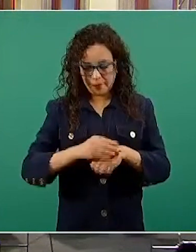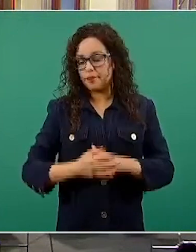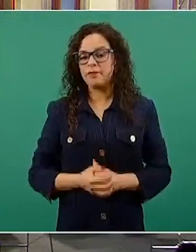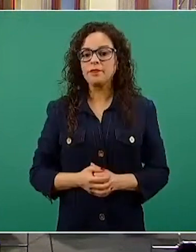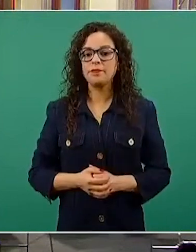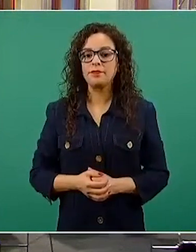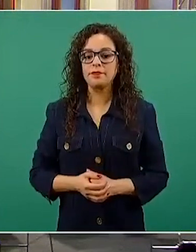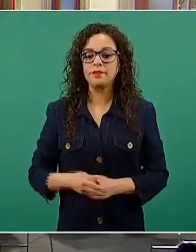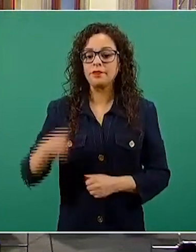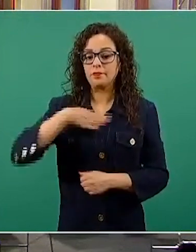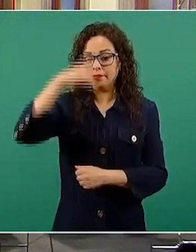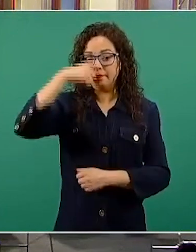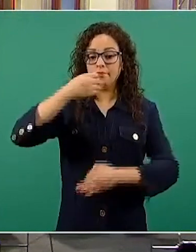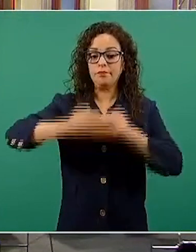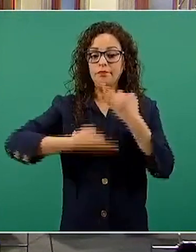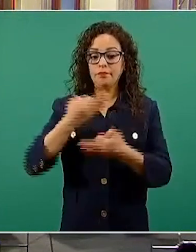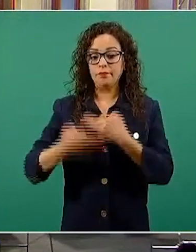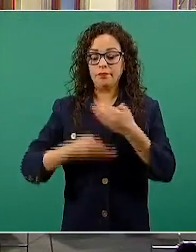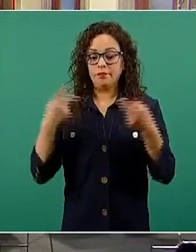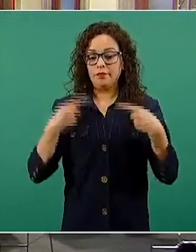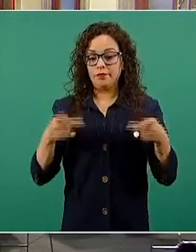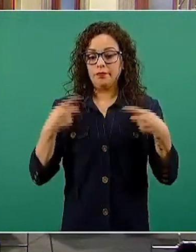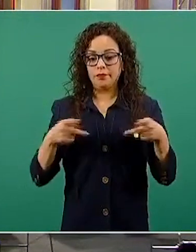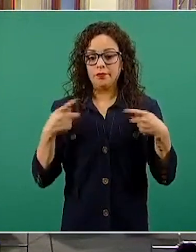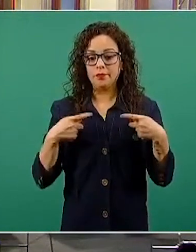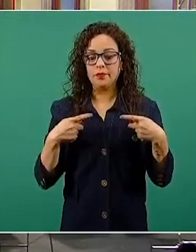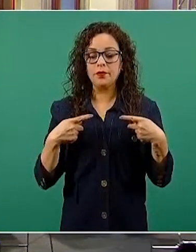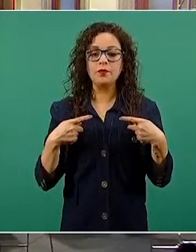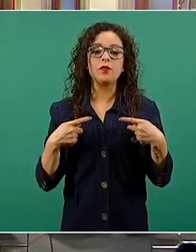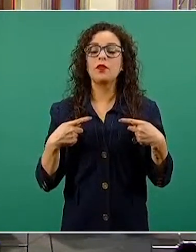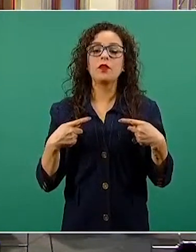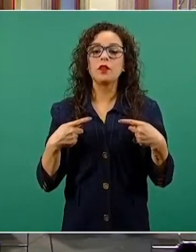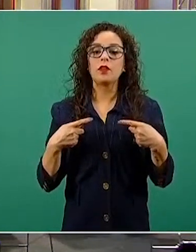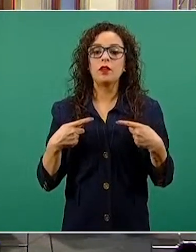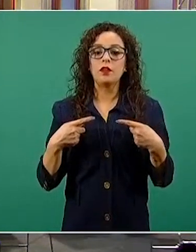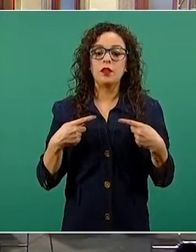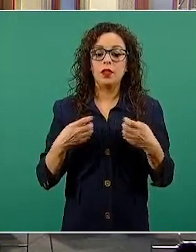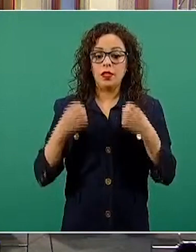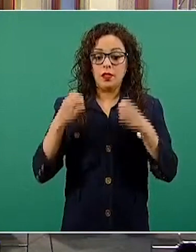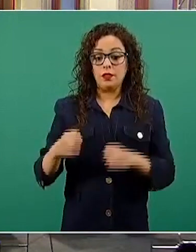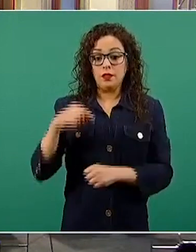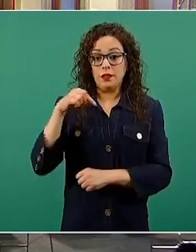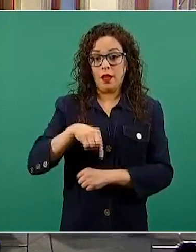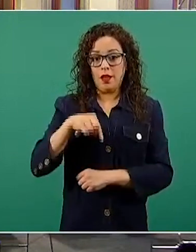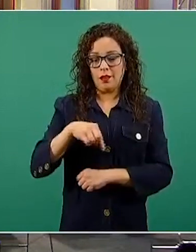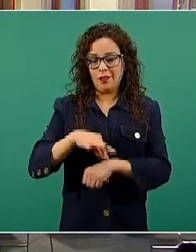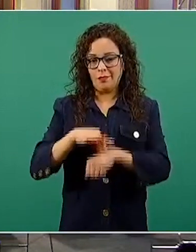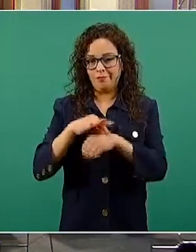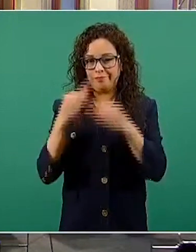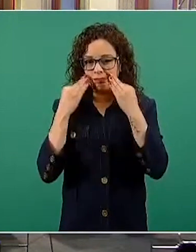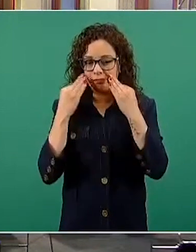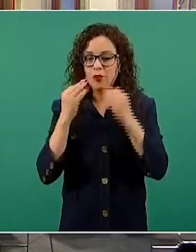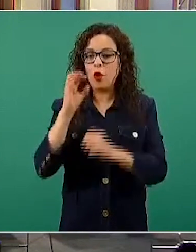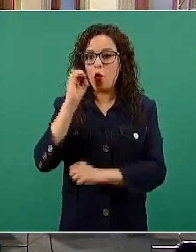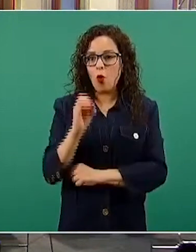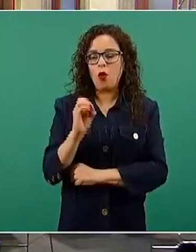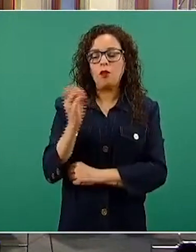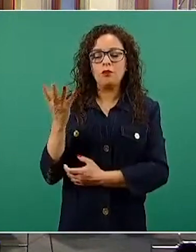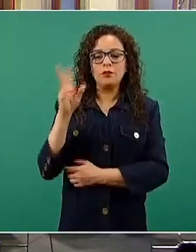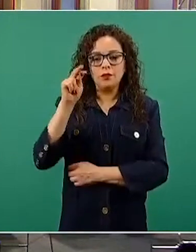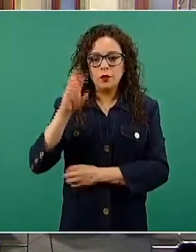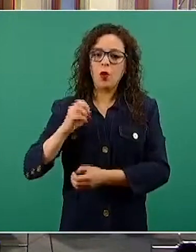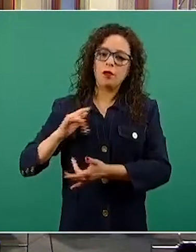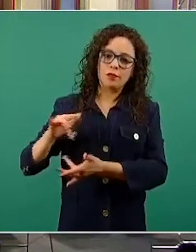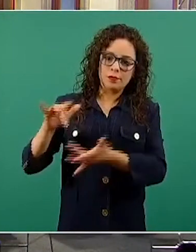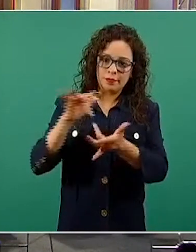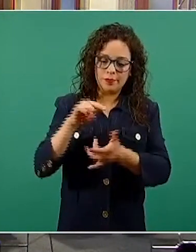asociados a los decesos por coronavirus. Todas las entidades del país cuentan hasta el momento con disponibilidad en camas tanto de hospitalización general como con ventilador.